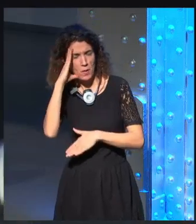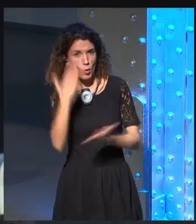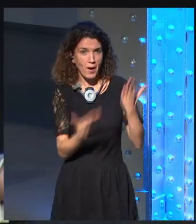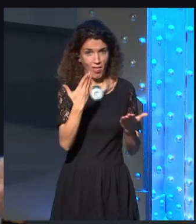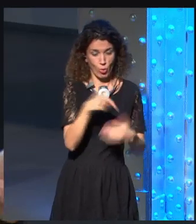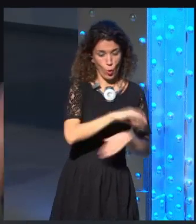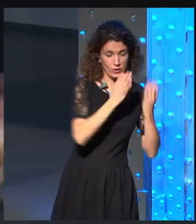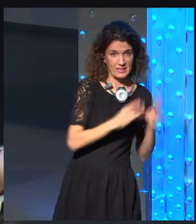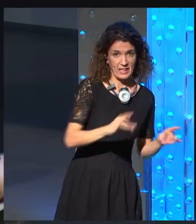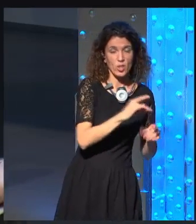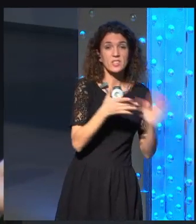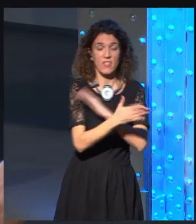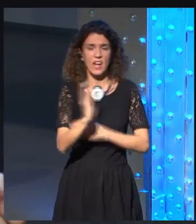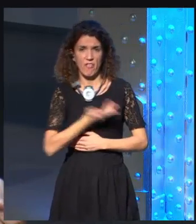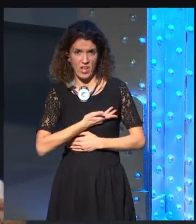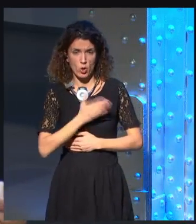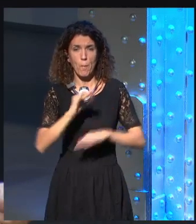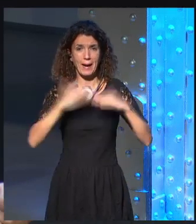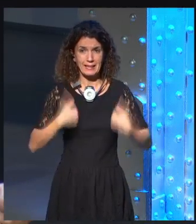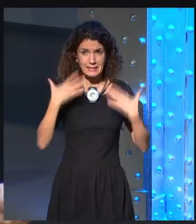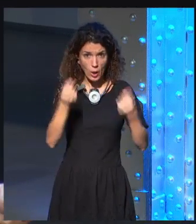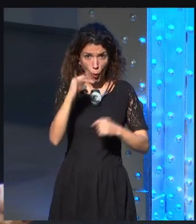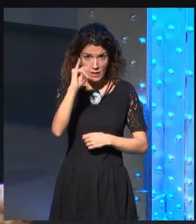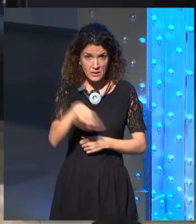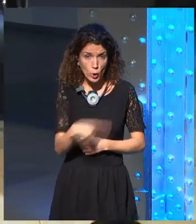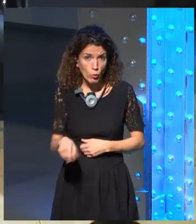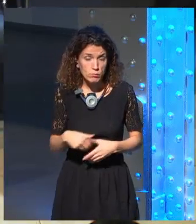eso tiene que tener algún efecto también para la salud de los astronautas.